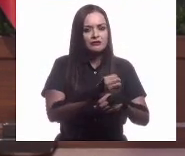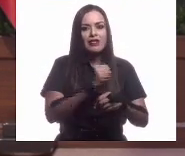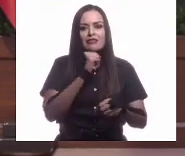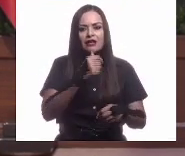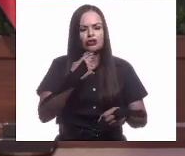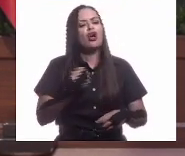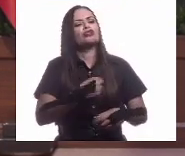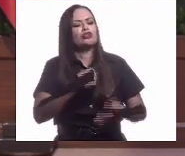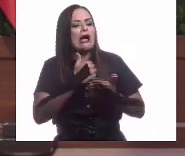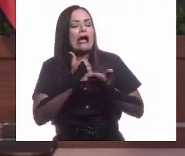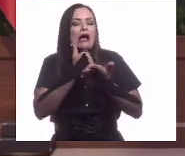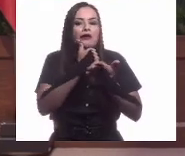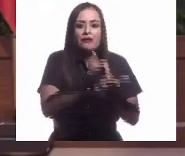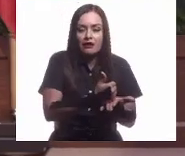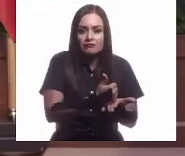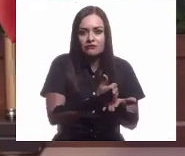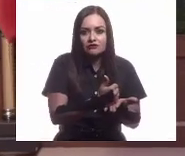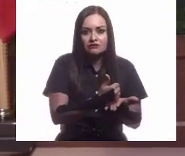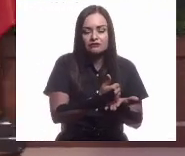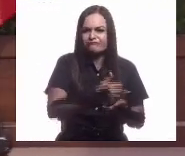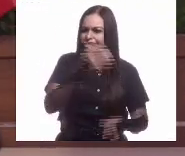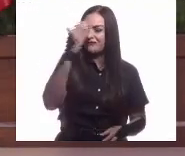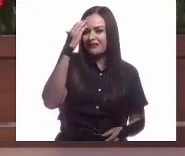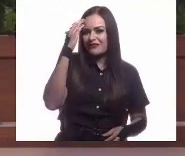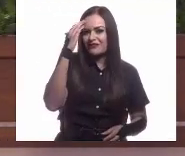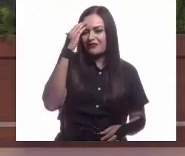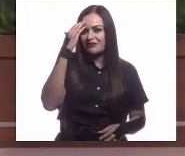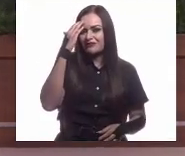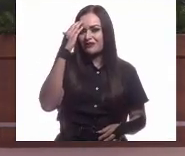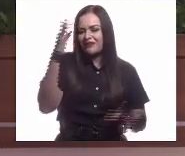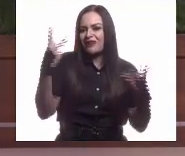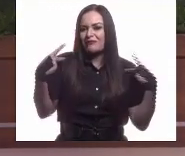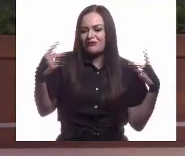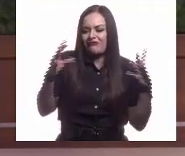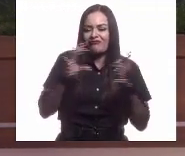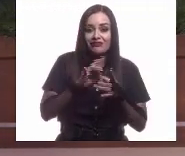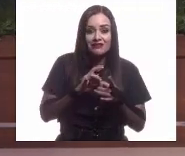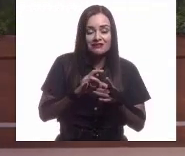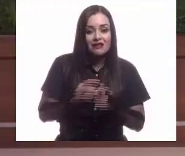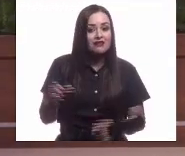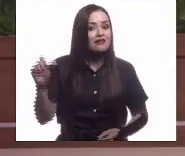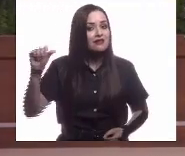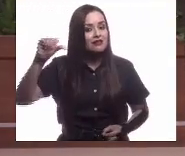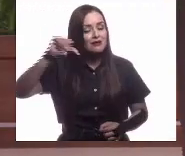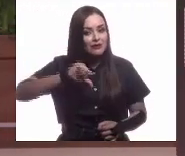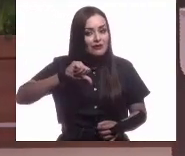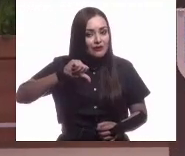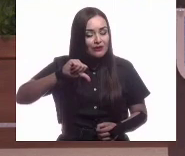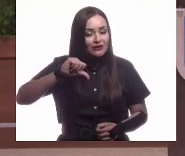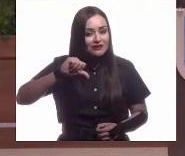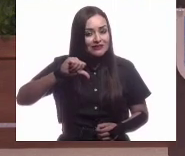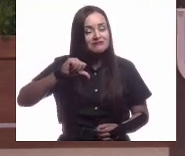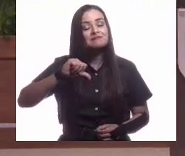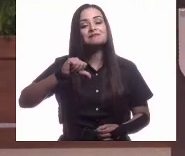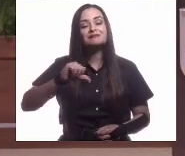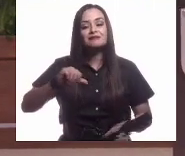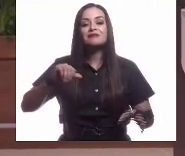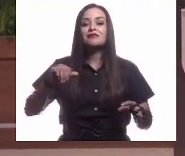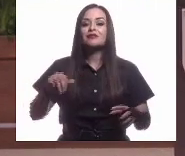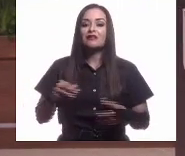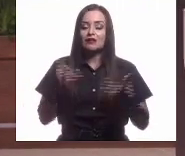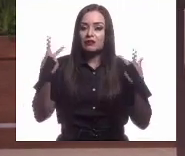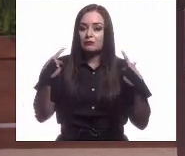se la proporcionamos y conoció ahí a sus socios. Y hoy ya no es solo una persona con una